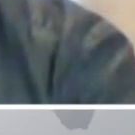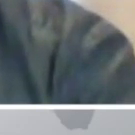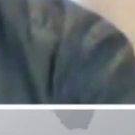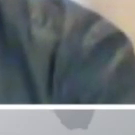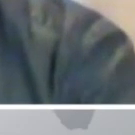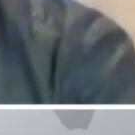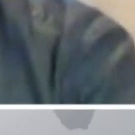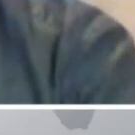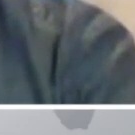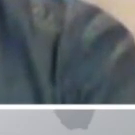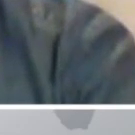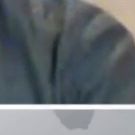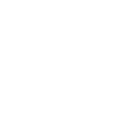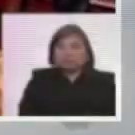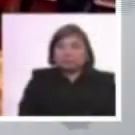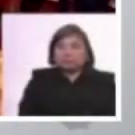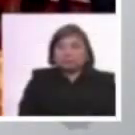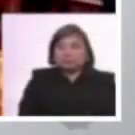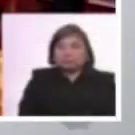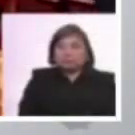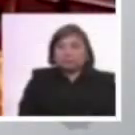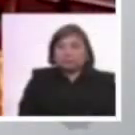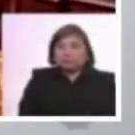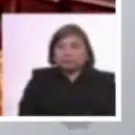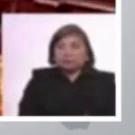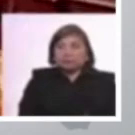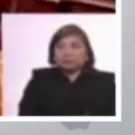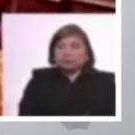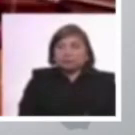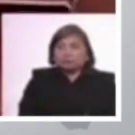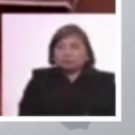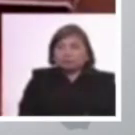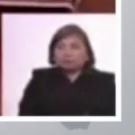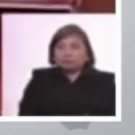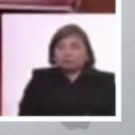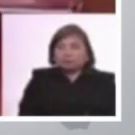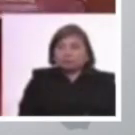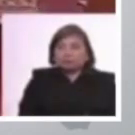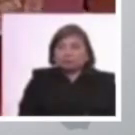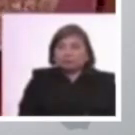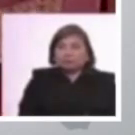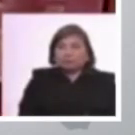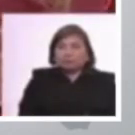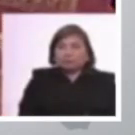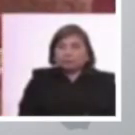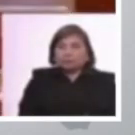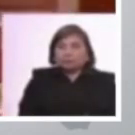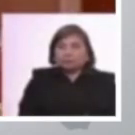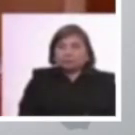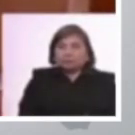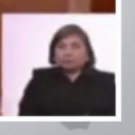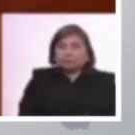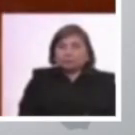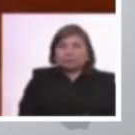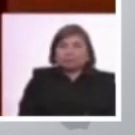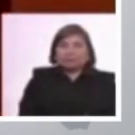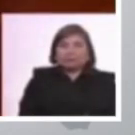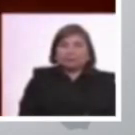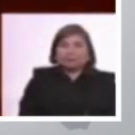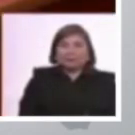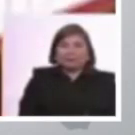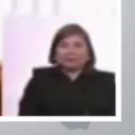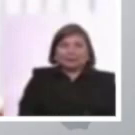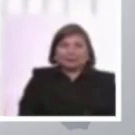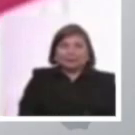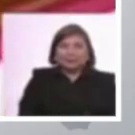hasta el 2026, o va a haber elecciones nuevamente? Constitucionalmente debería ir hasta el 2026, es verdad.